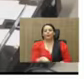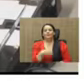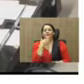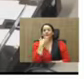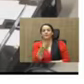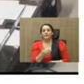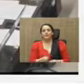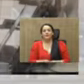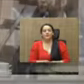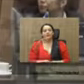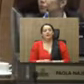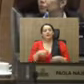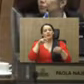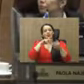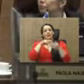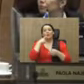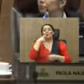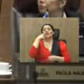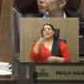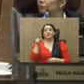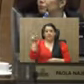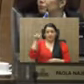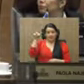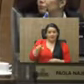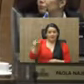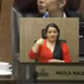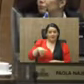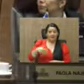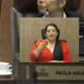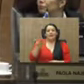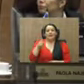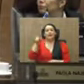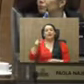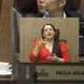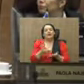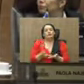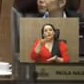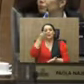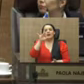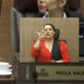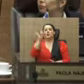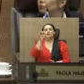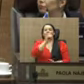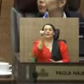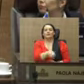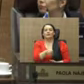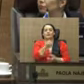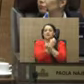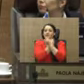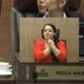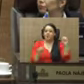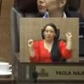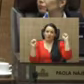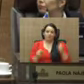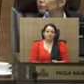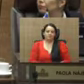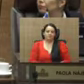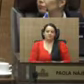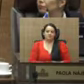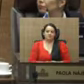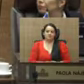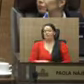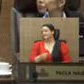Gracias. Lo que indica es que al menos subir al 8% es imposible. No